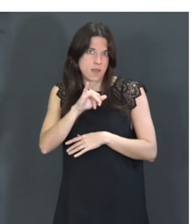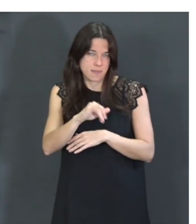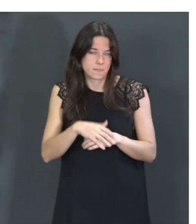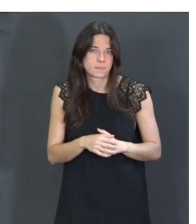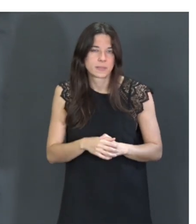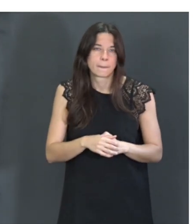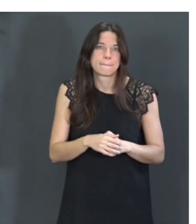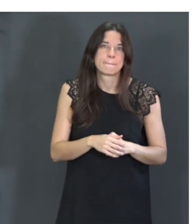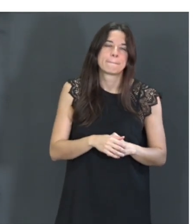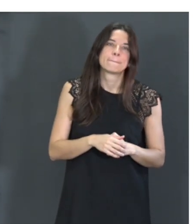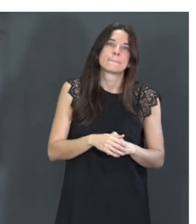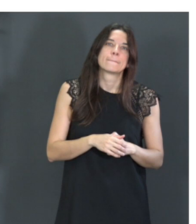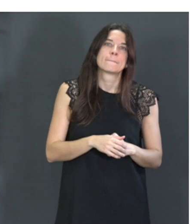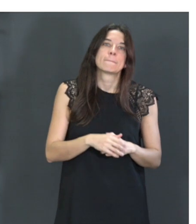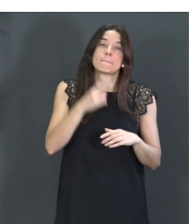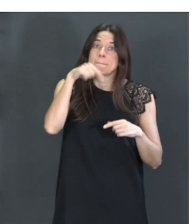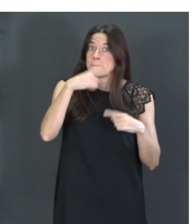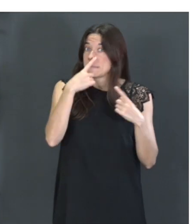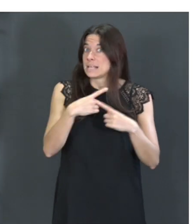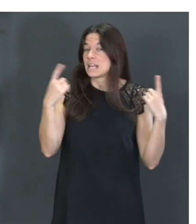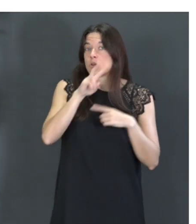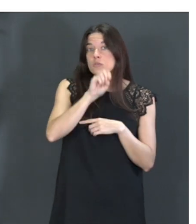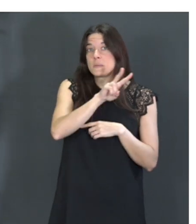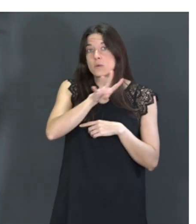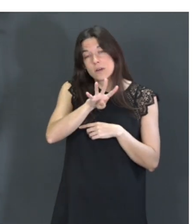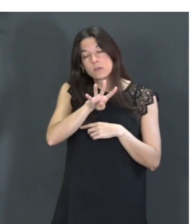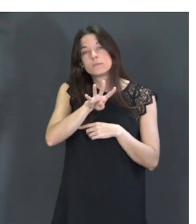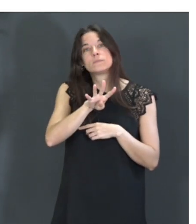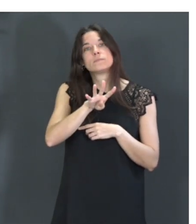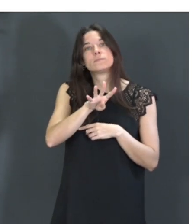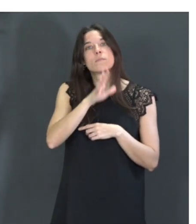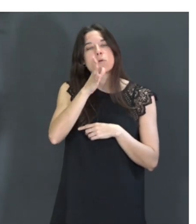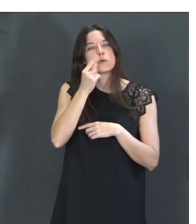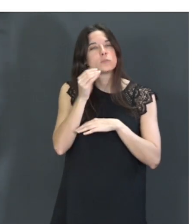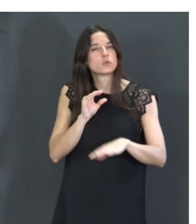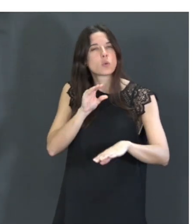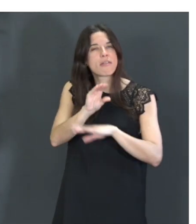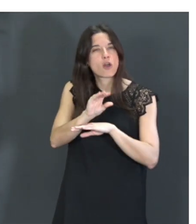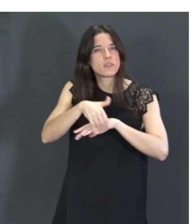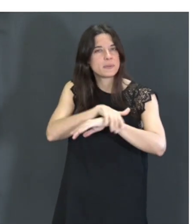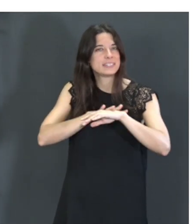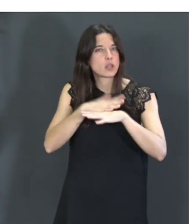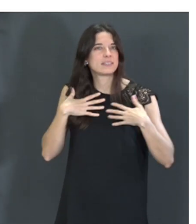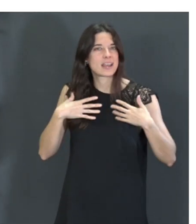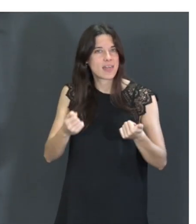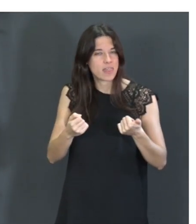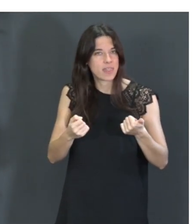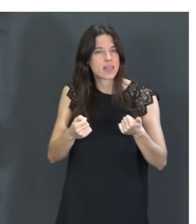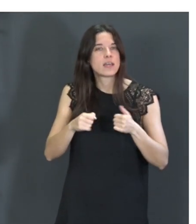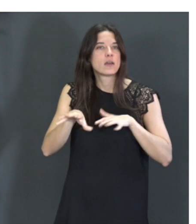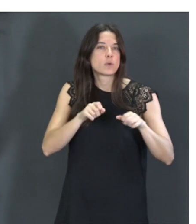Entonces, este año, en 2024, gracias a una subvención del Ministerio de Sanidad, Consumo y